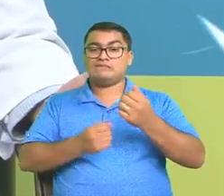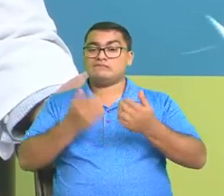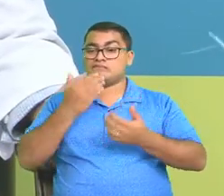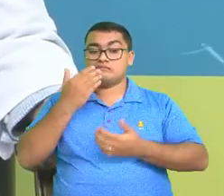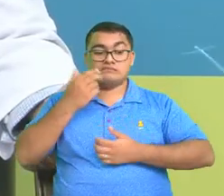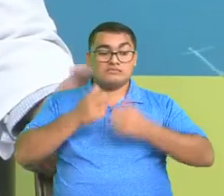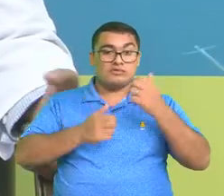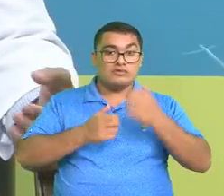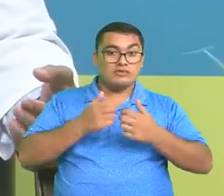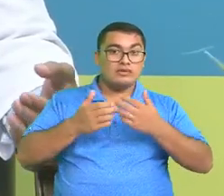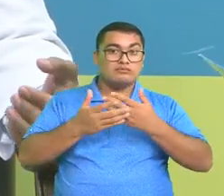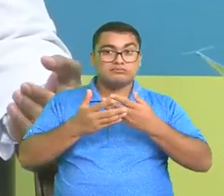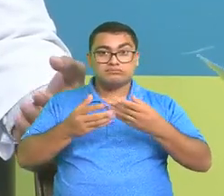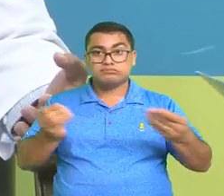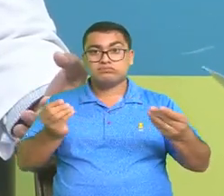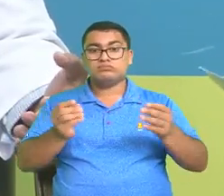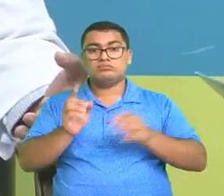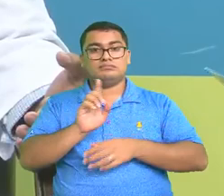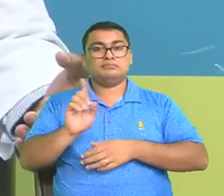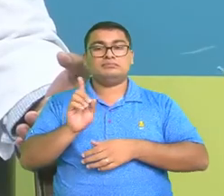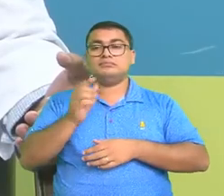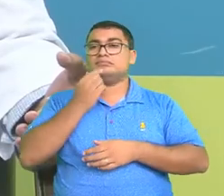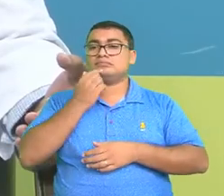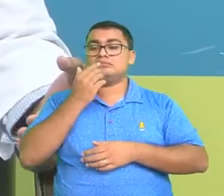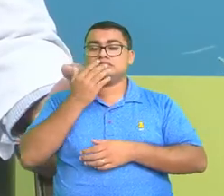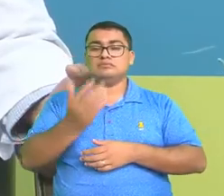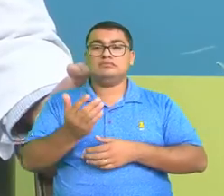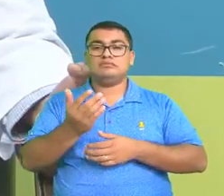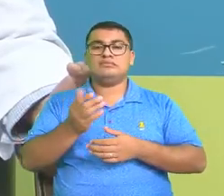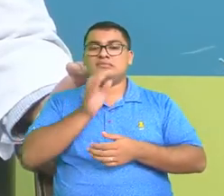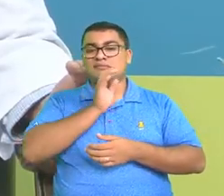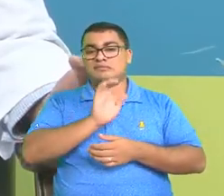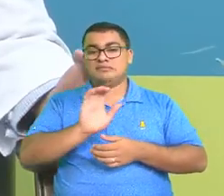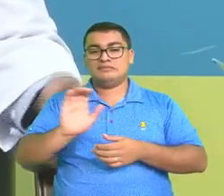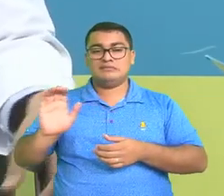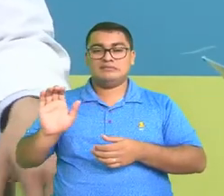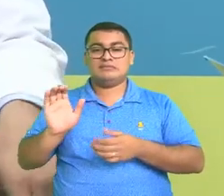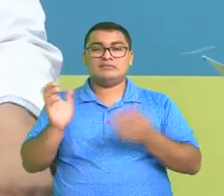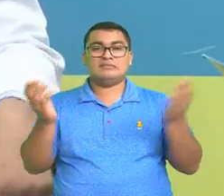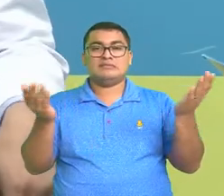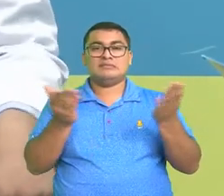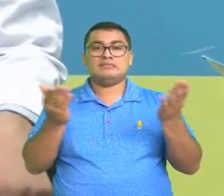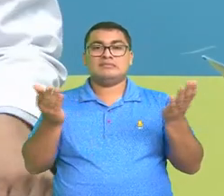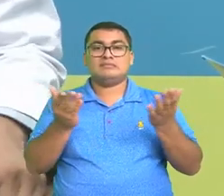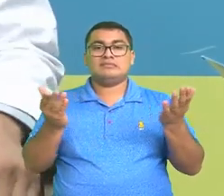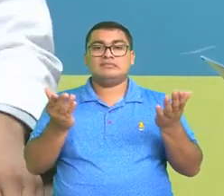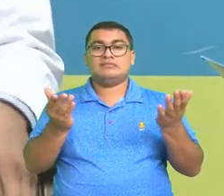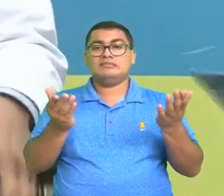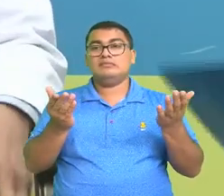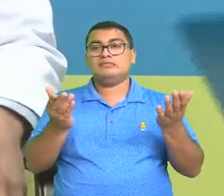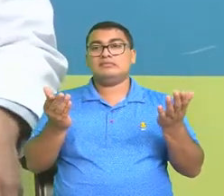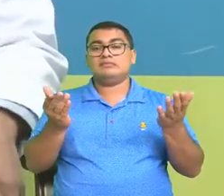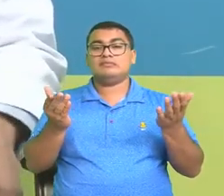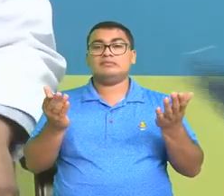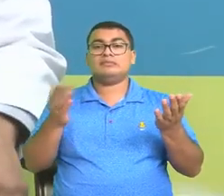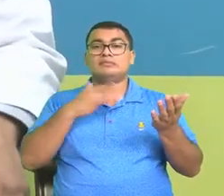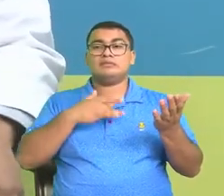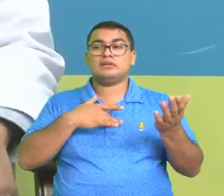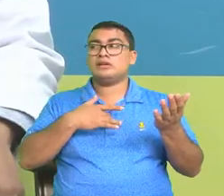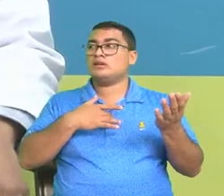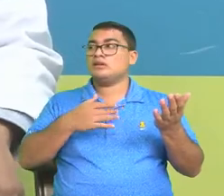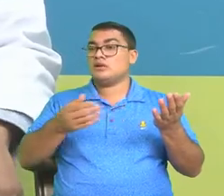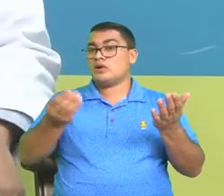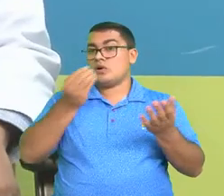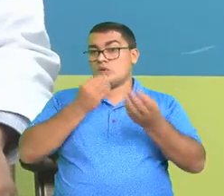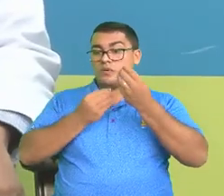este problema no es, porque a veces los niños inapetentes no tiene que ver a veces la alimentación que uno le